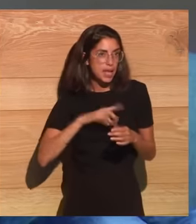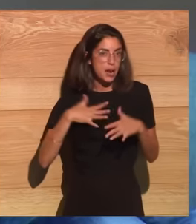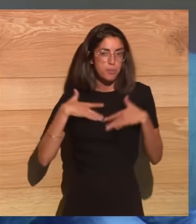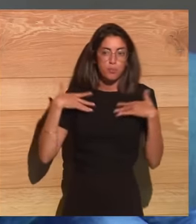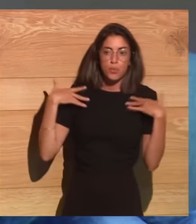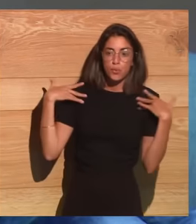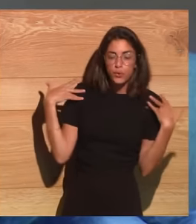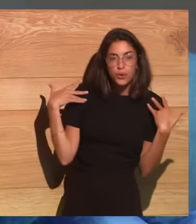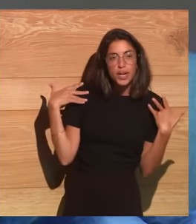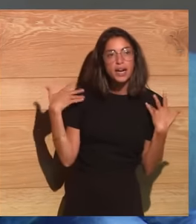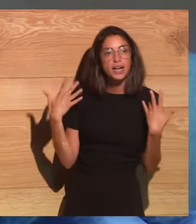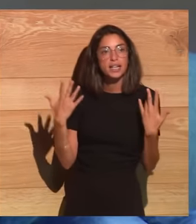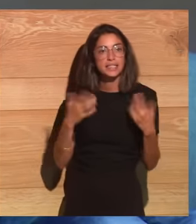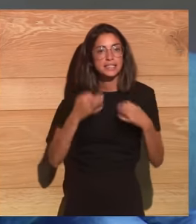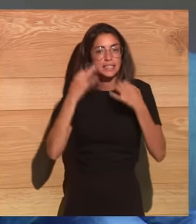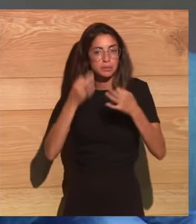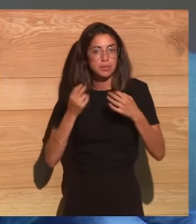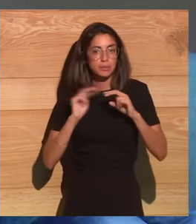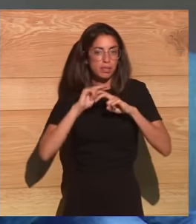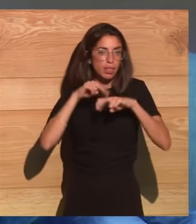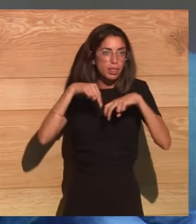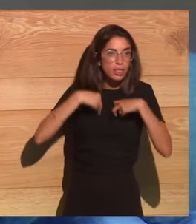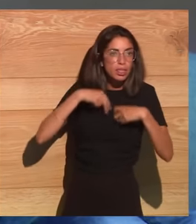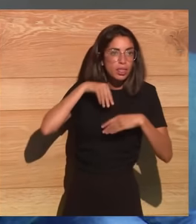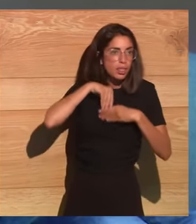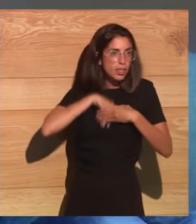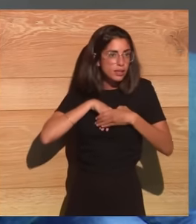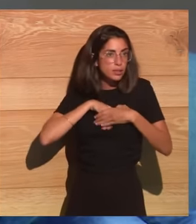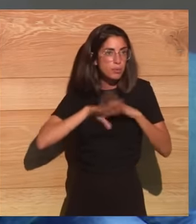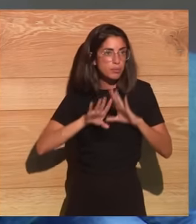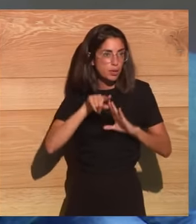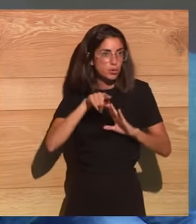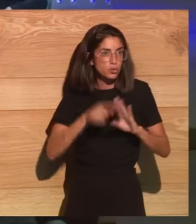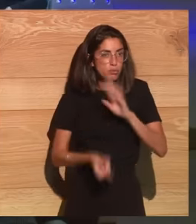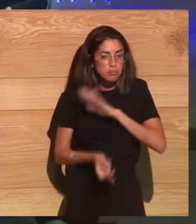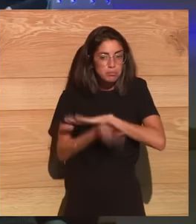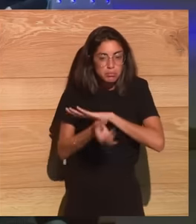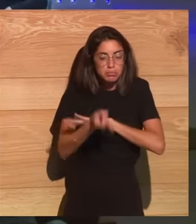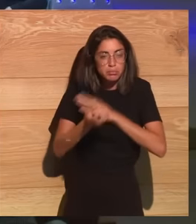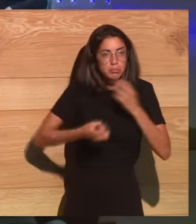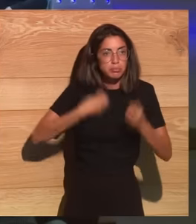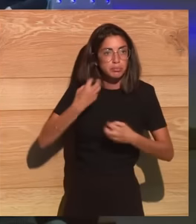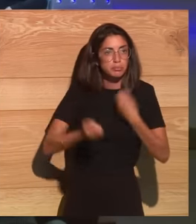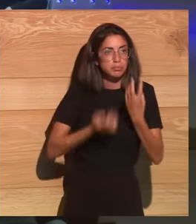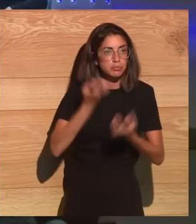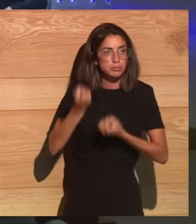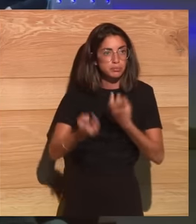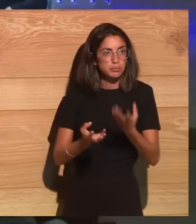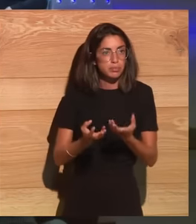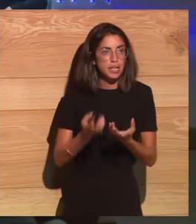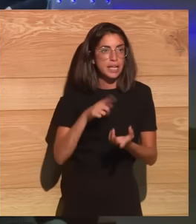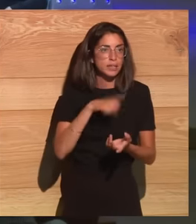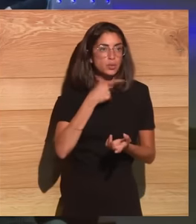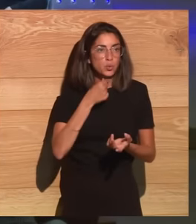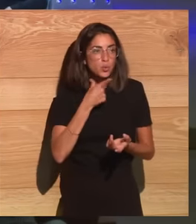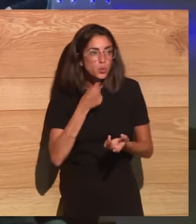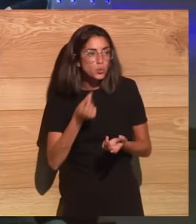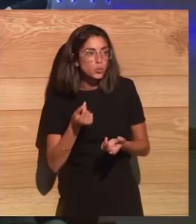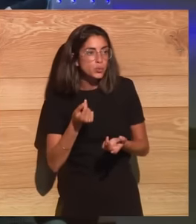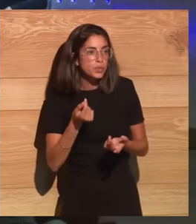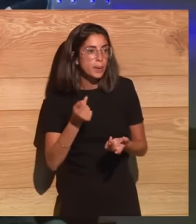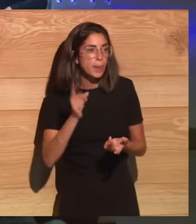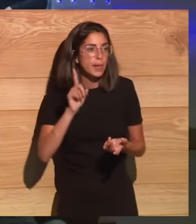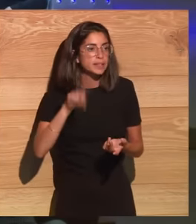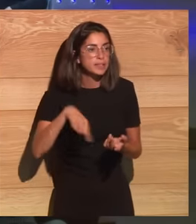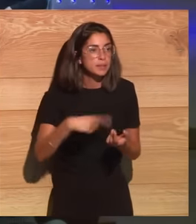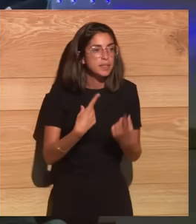pero siempre por dentro, manifestando lo menos posible, pero todo eso se produce. Y te gusta mucho regresar al pasado y te gusta mucho